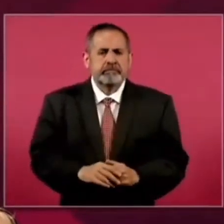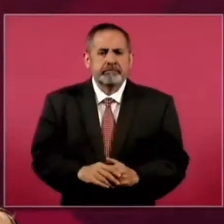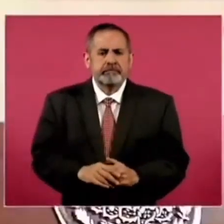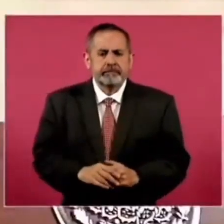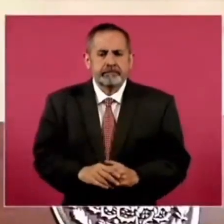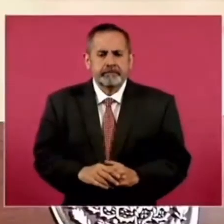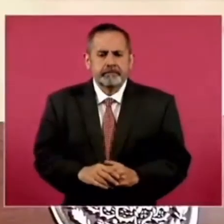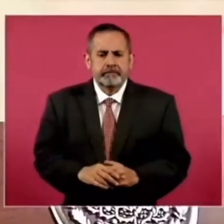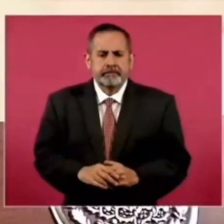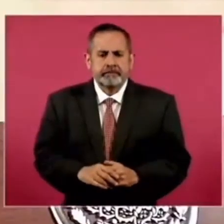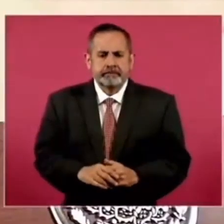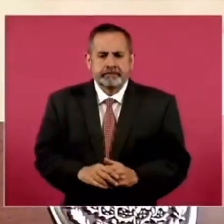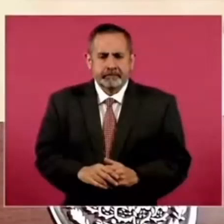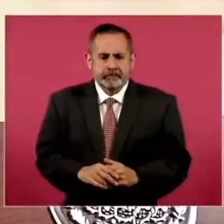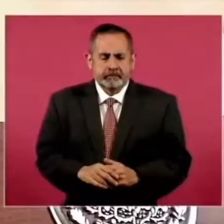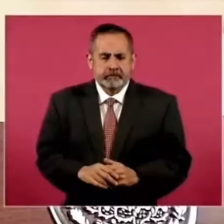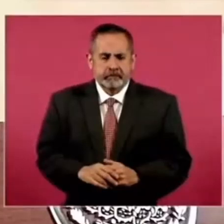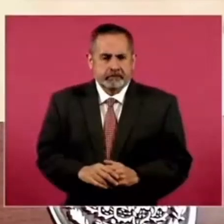Hay que,